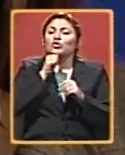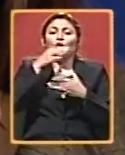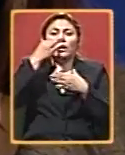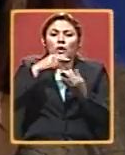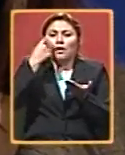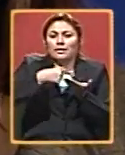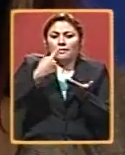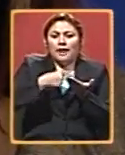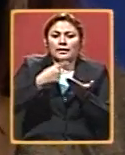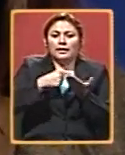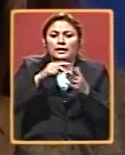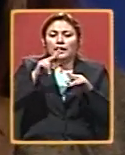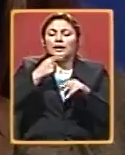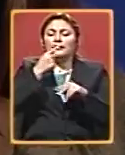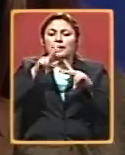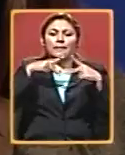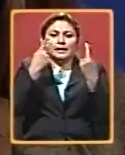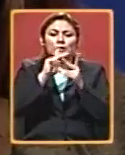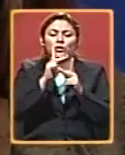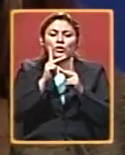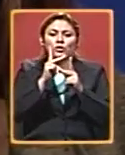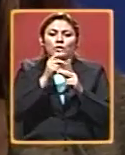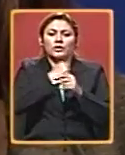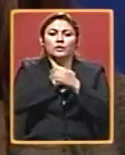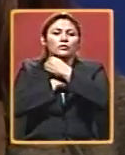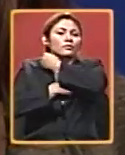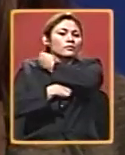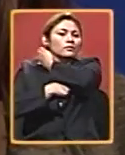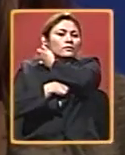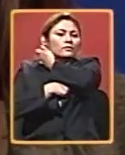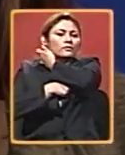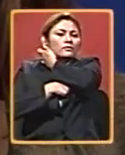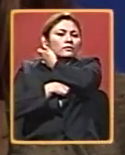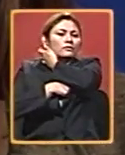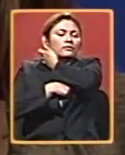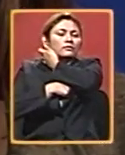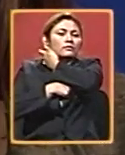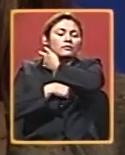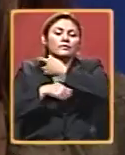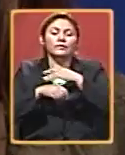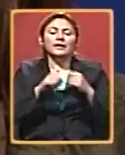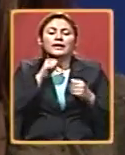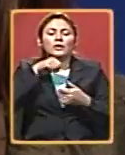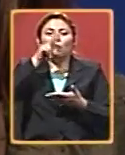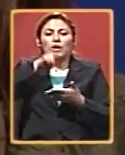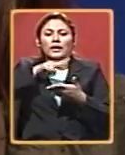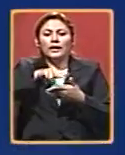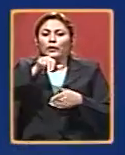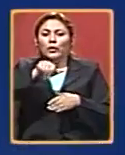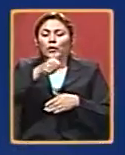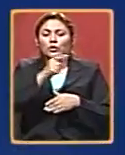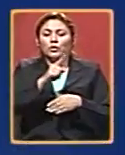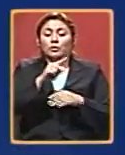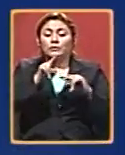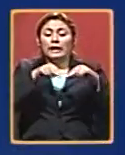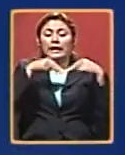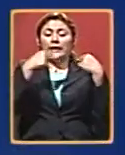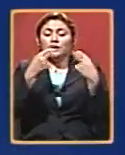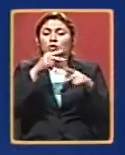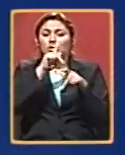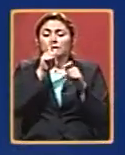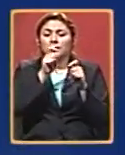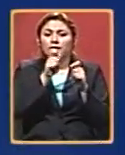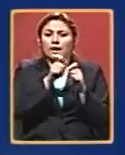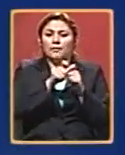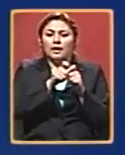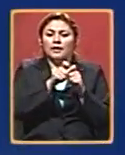prensa, en realidad me parece que lo que ha salido en la prensa, y bueno, creo que por lo menos no he leído otro, ¿verdad? En La Nación específicamente,